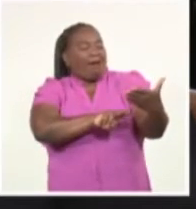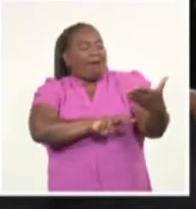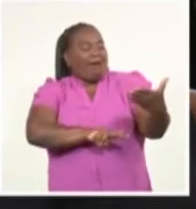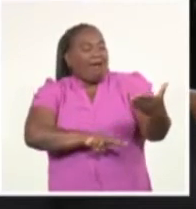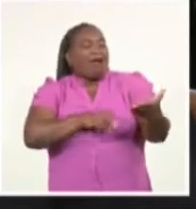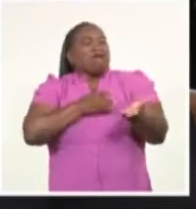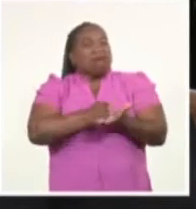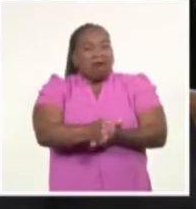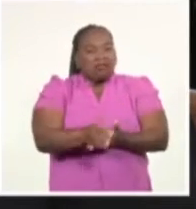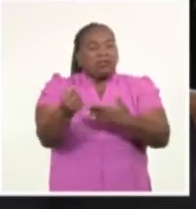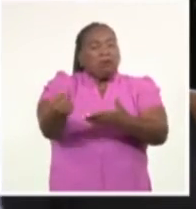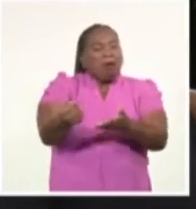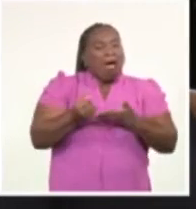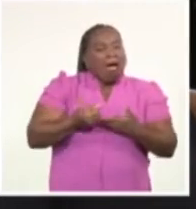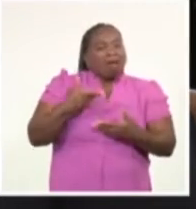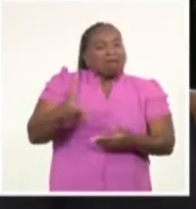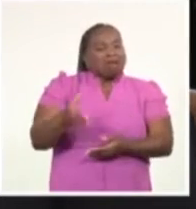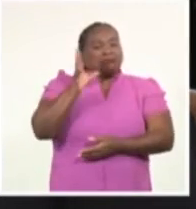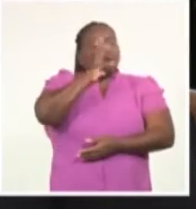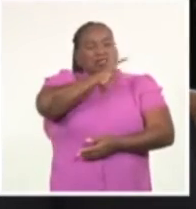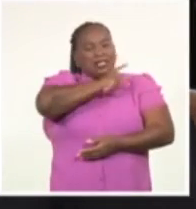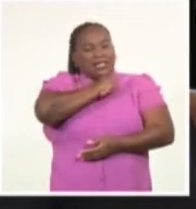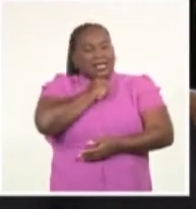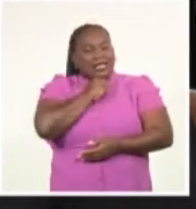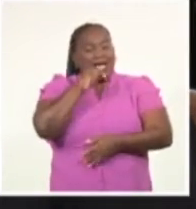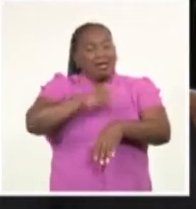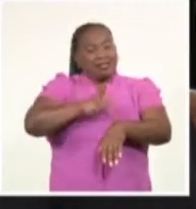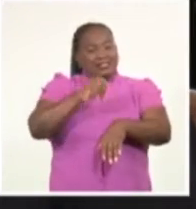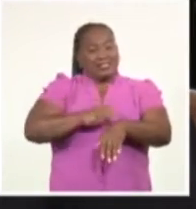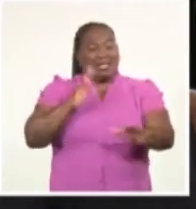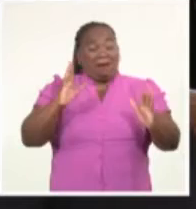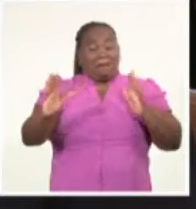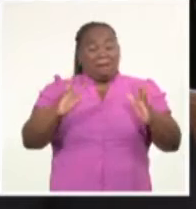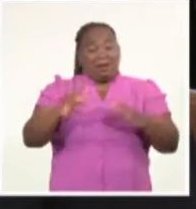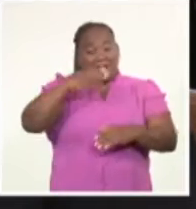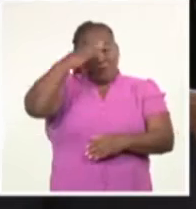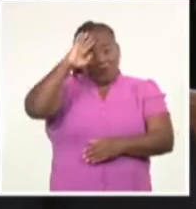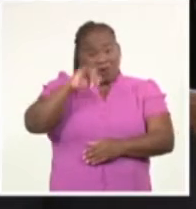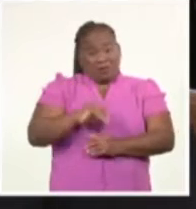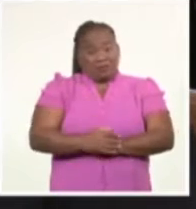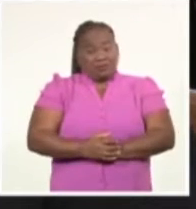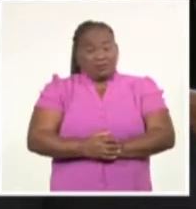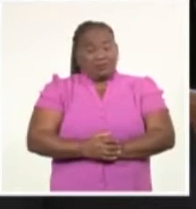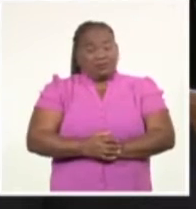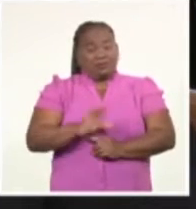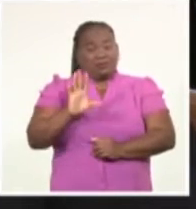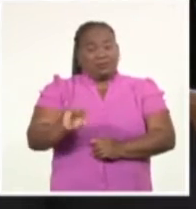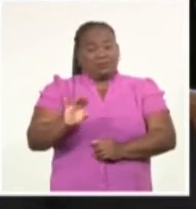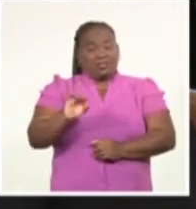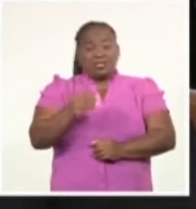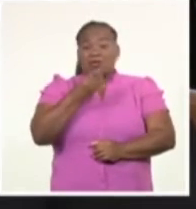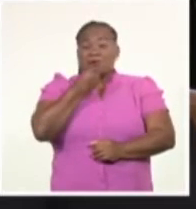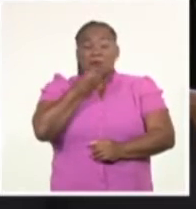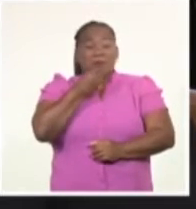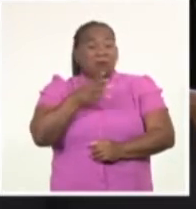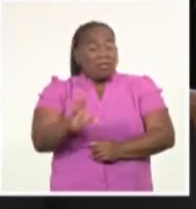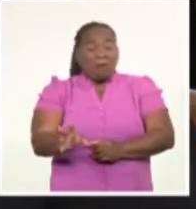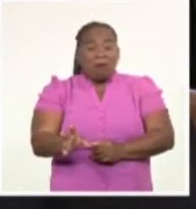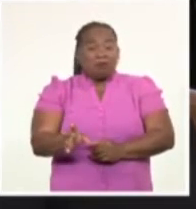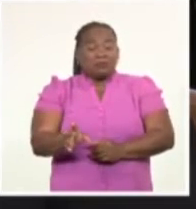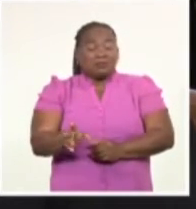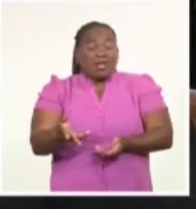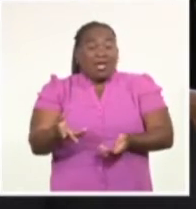la comprensión del convulso mundo de hoy, que nos dice que no podemos vivir de espaldas a las